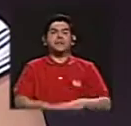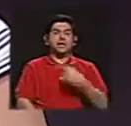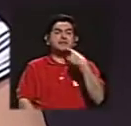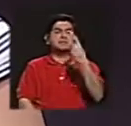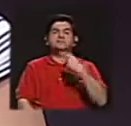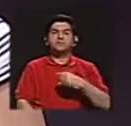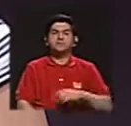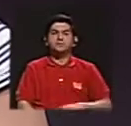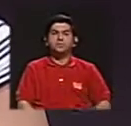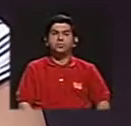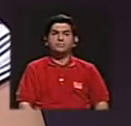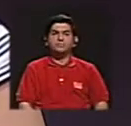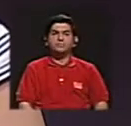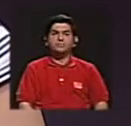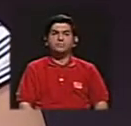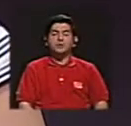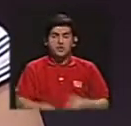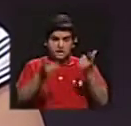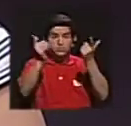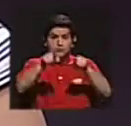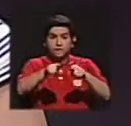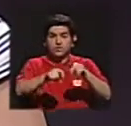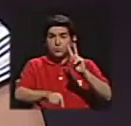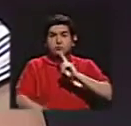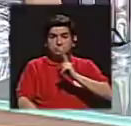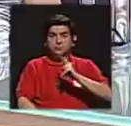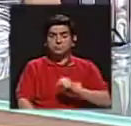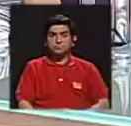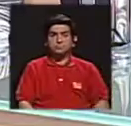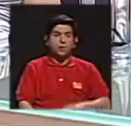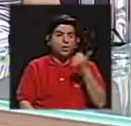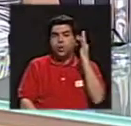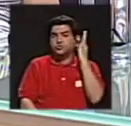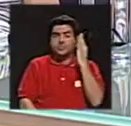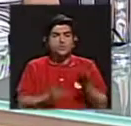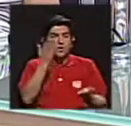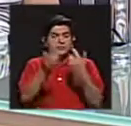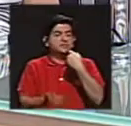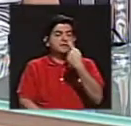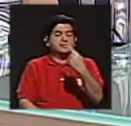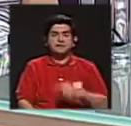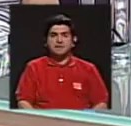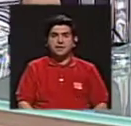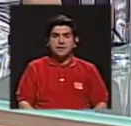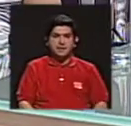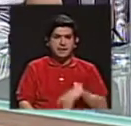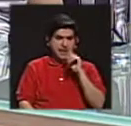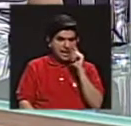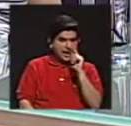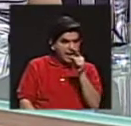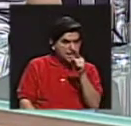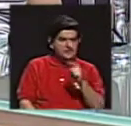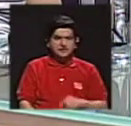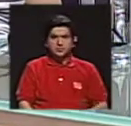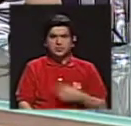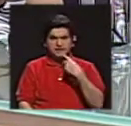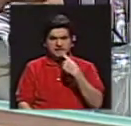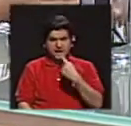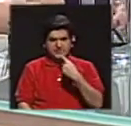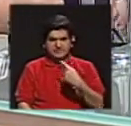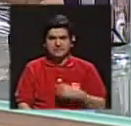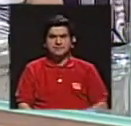decirlo, que nos pasó, ¿verdad? O otras mujeres que también nos llegaron a decir que eso que se está diciendo